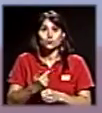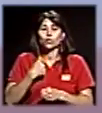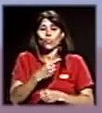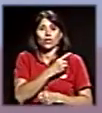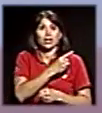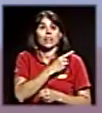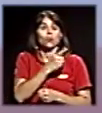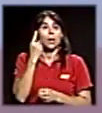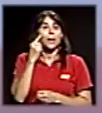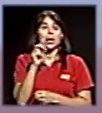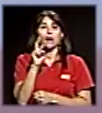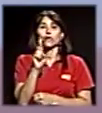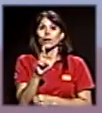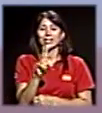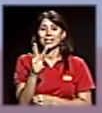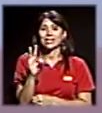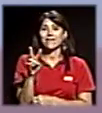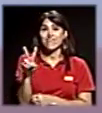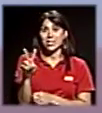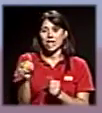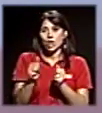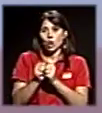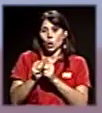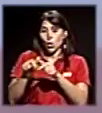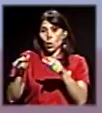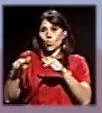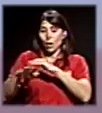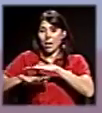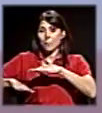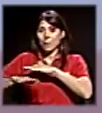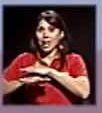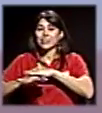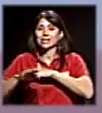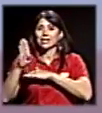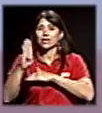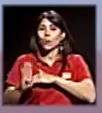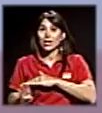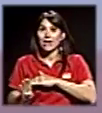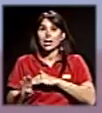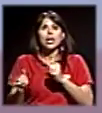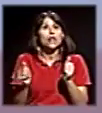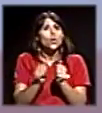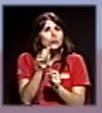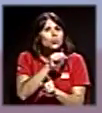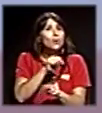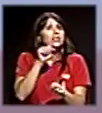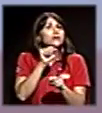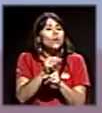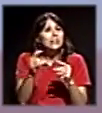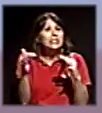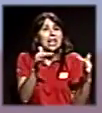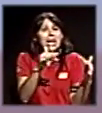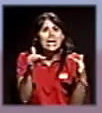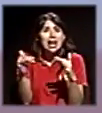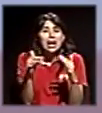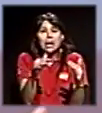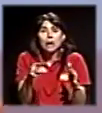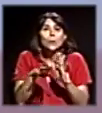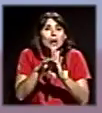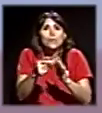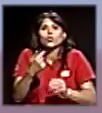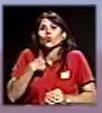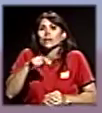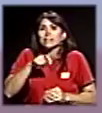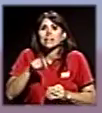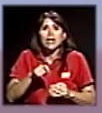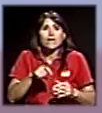con base en Río de Janeiro y con golpes militares es decir teniendo que salir en 3 horas al aeropuerto porque había